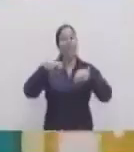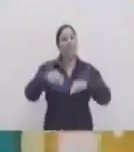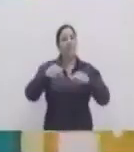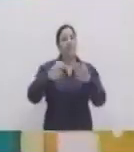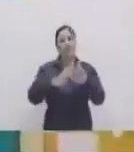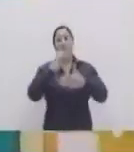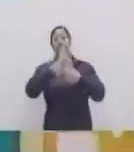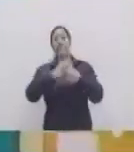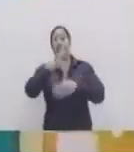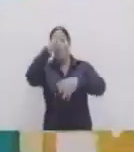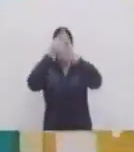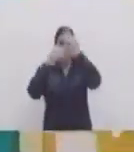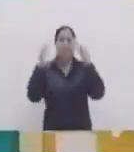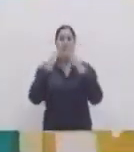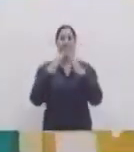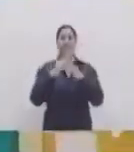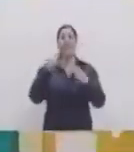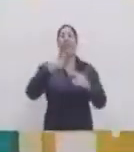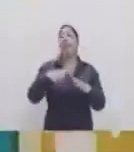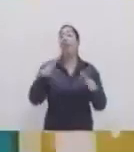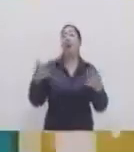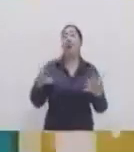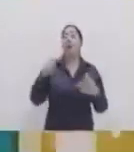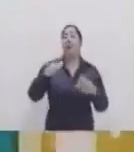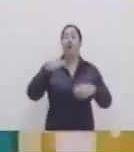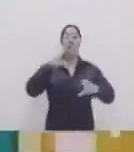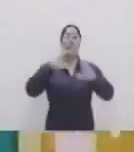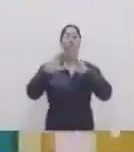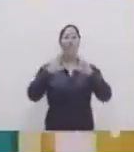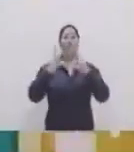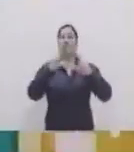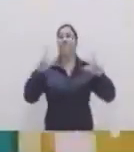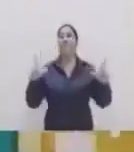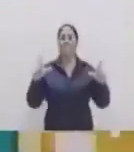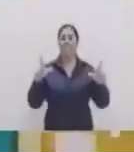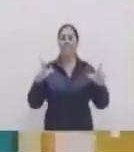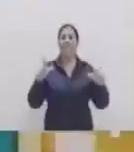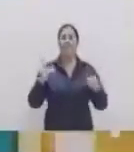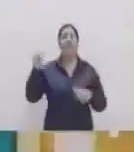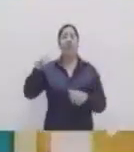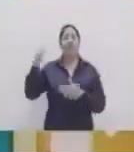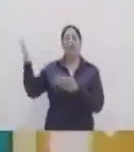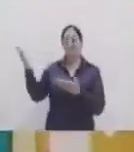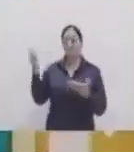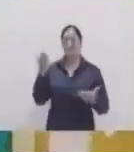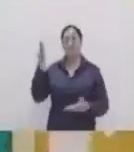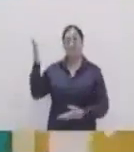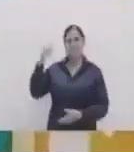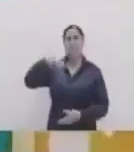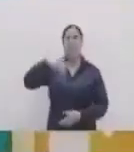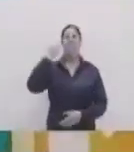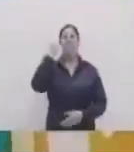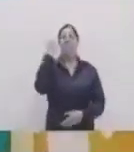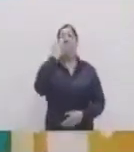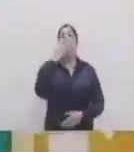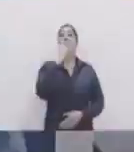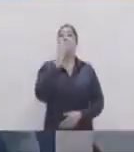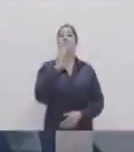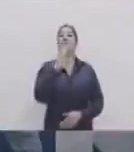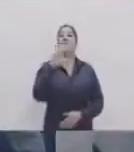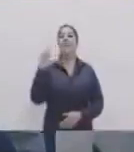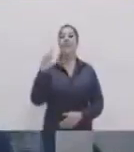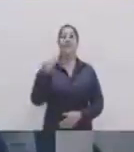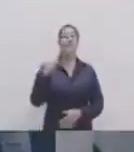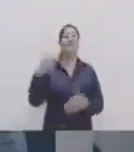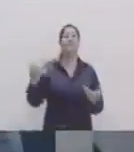Seguimos con más de su programa Aprendo en Casa. Ahora estamos en el segmento de comunicación y lenguaje. Es por eso que hoy nos acompaña Michelle Calderón. Michelle,